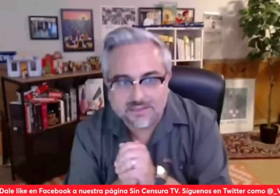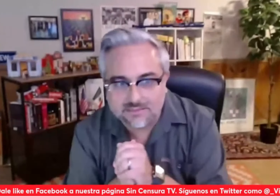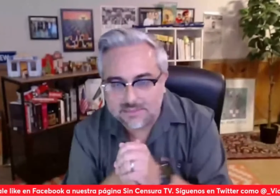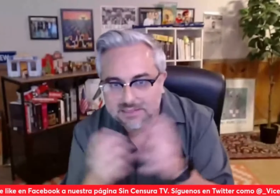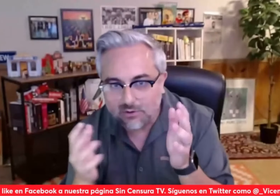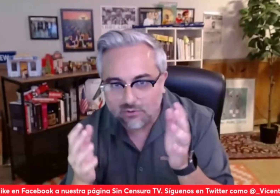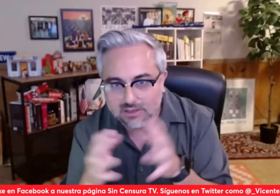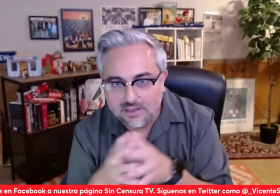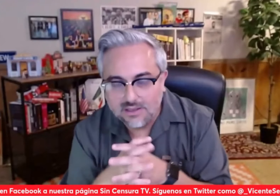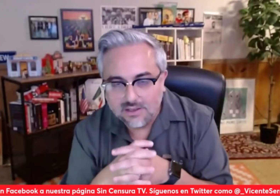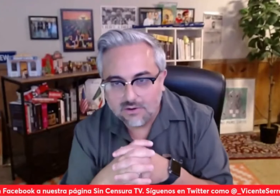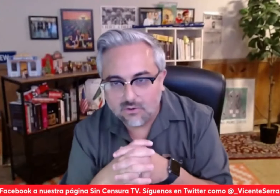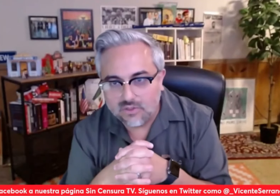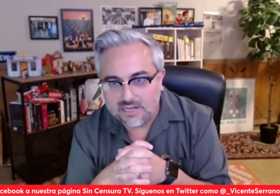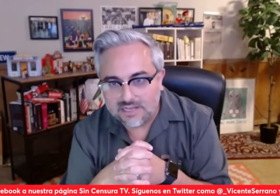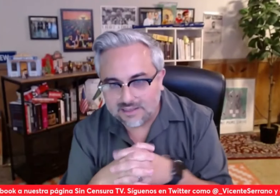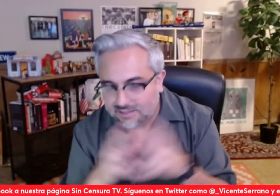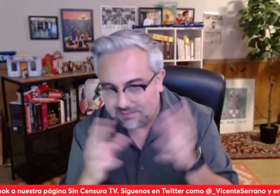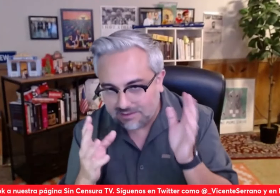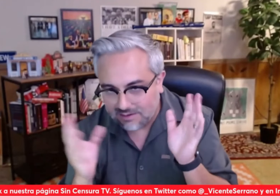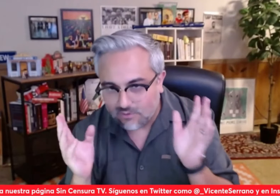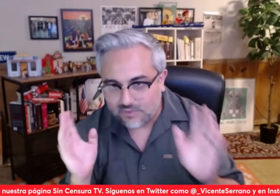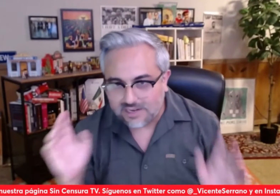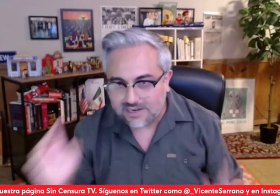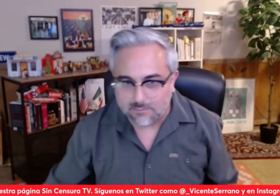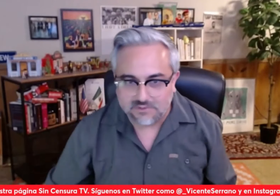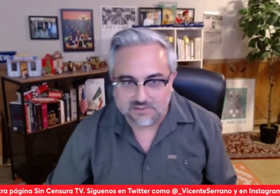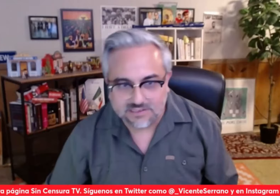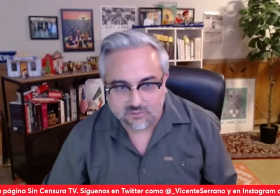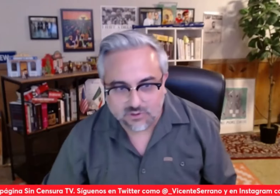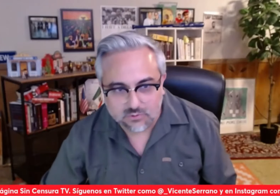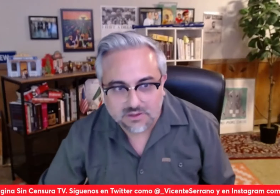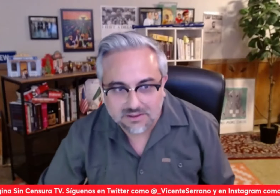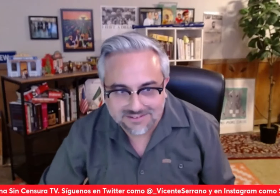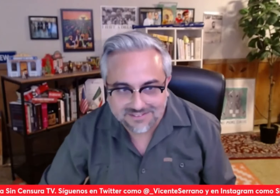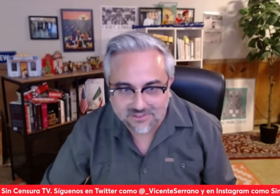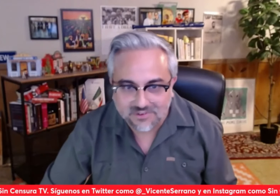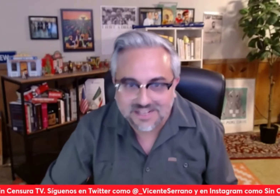una mentirosa luego de que le contara al presidente